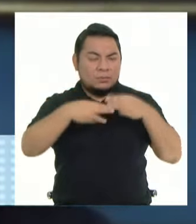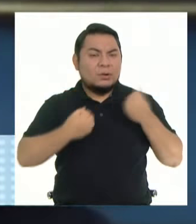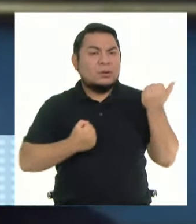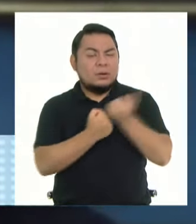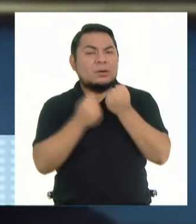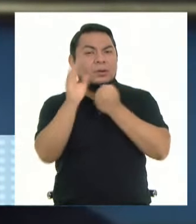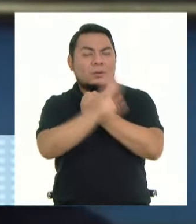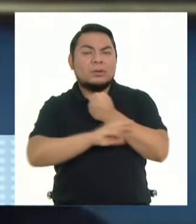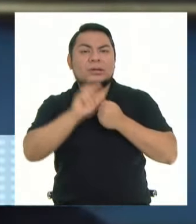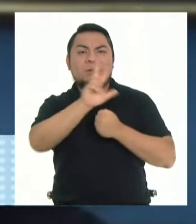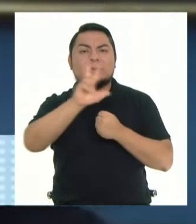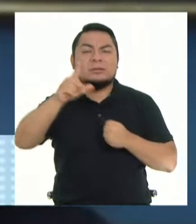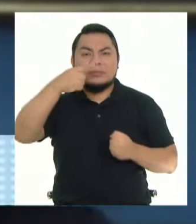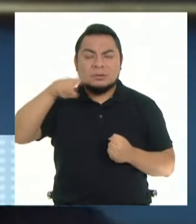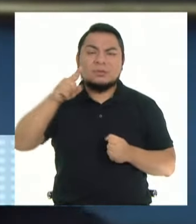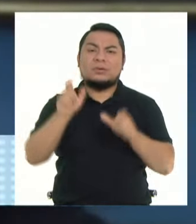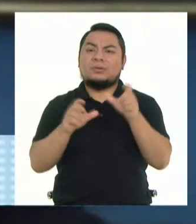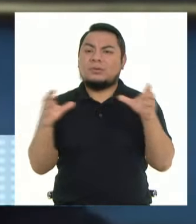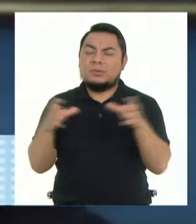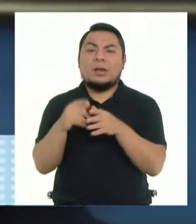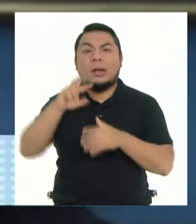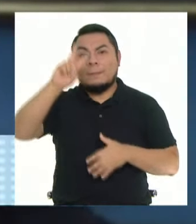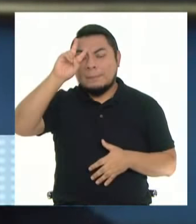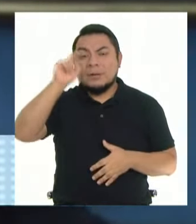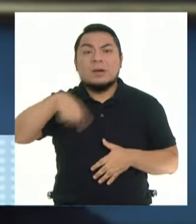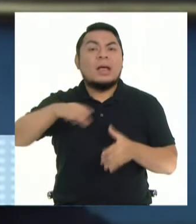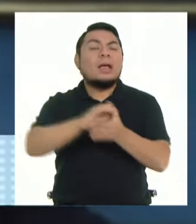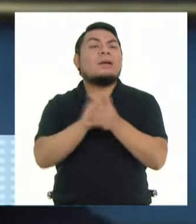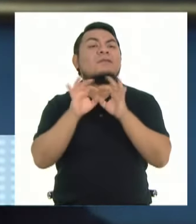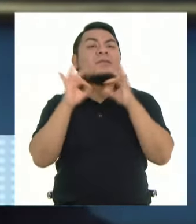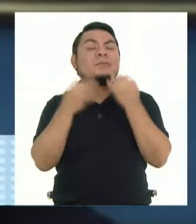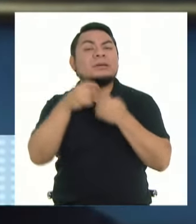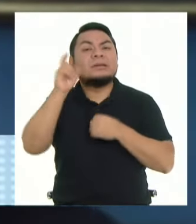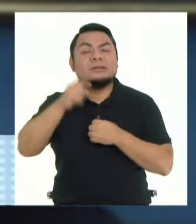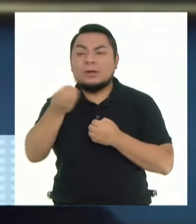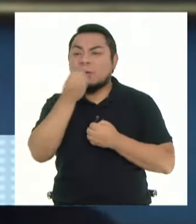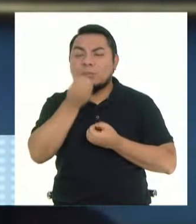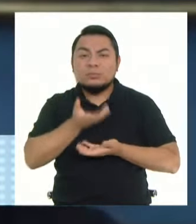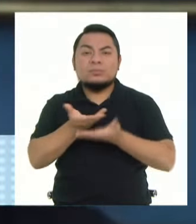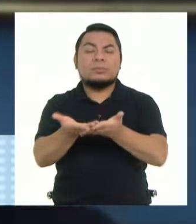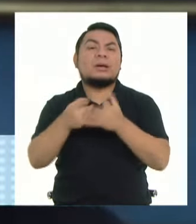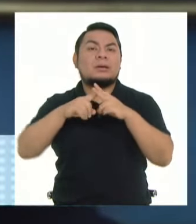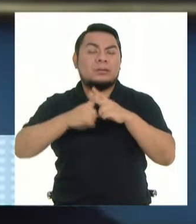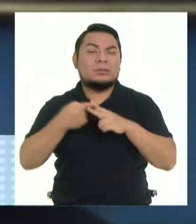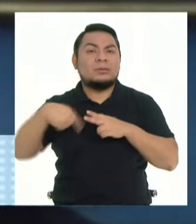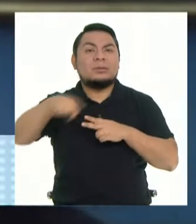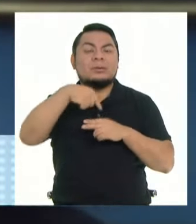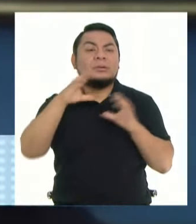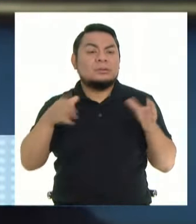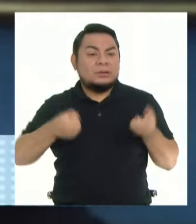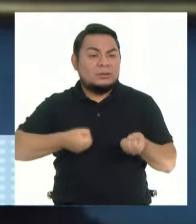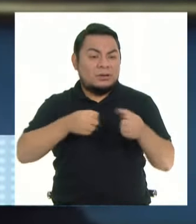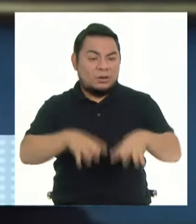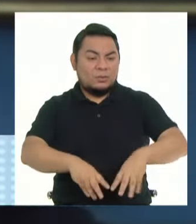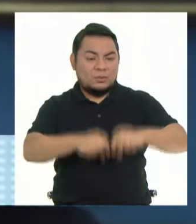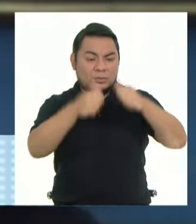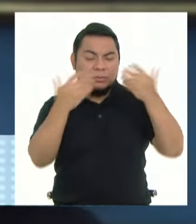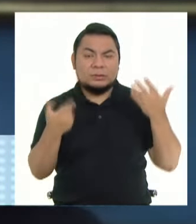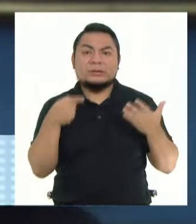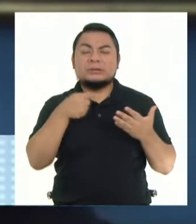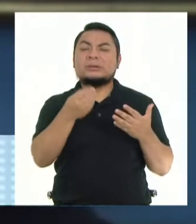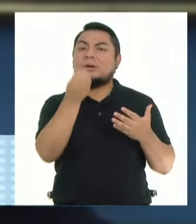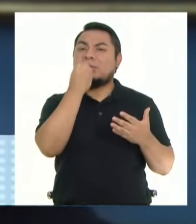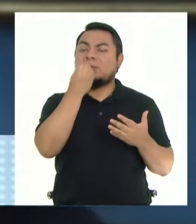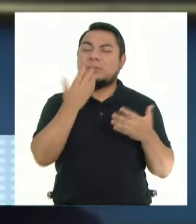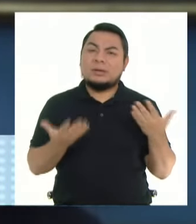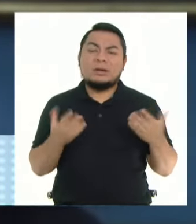a los 33 millones de consumidores. El Perú y nuestras familias merecen alimentarse a partir de frutos de nuestra tierra, a partir de